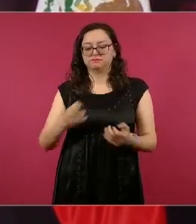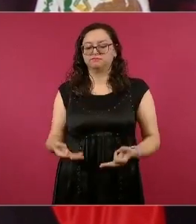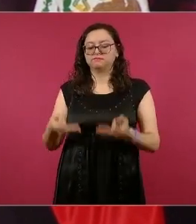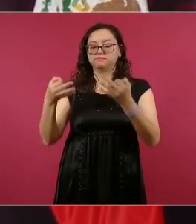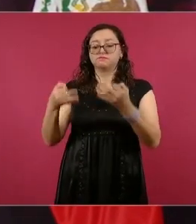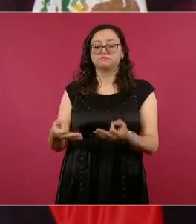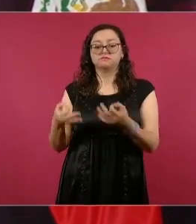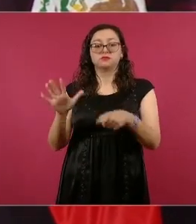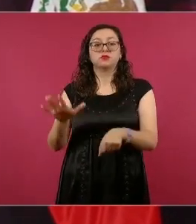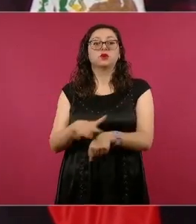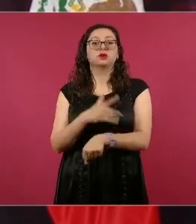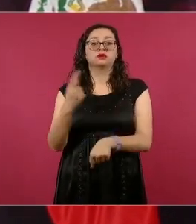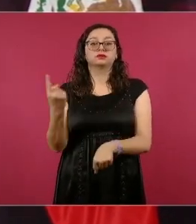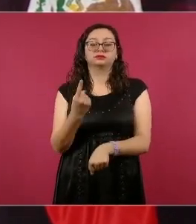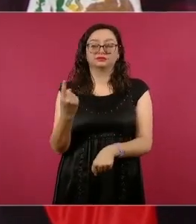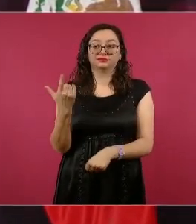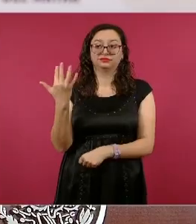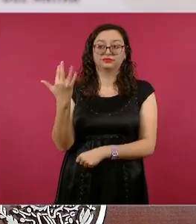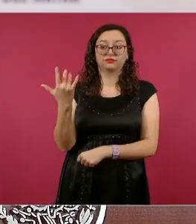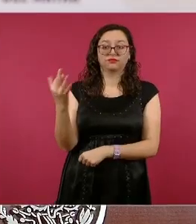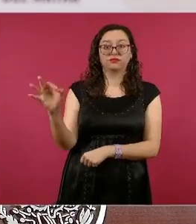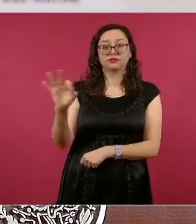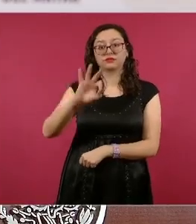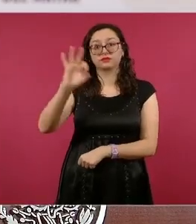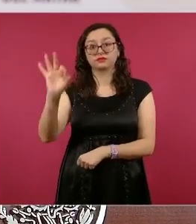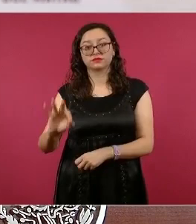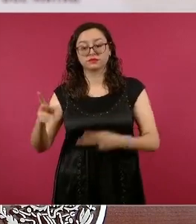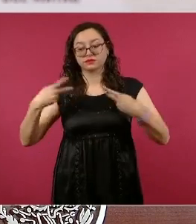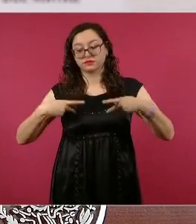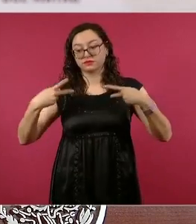un sistema de salud pública universal,